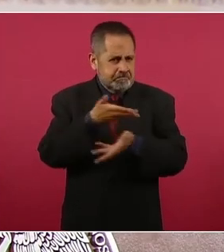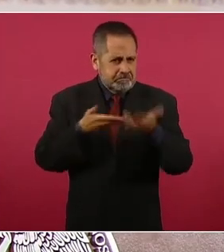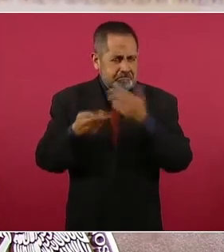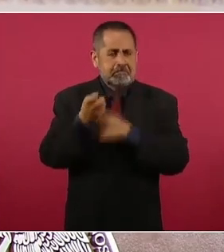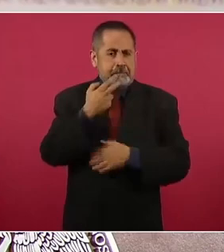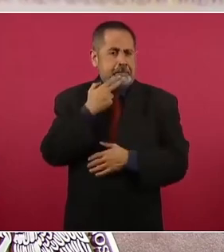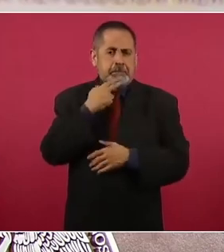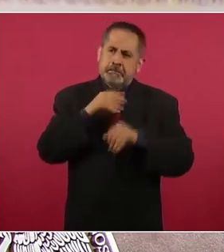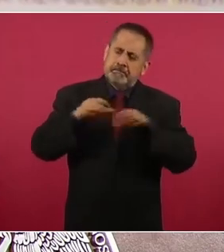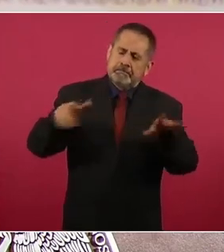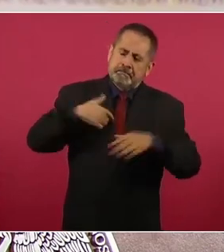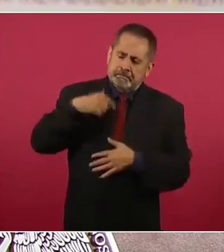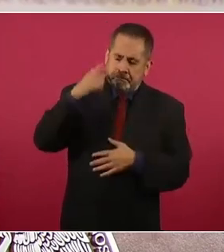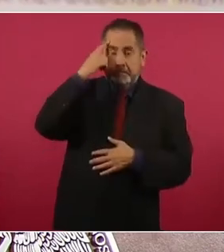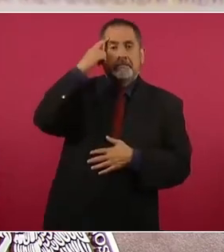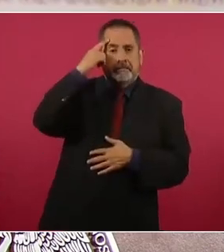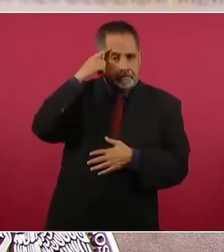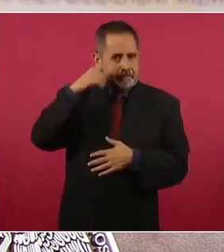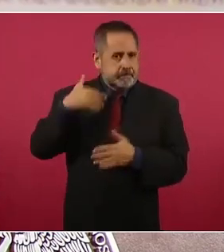y para que